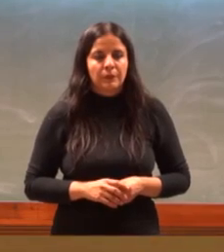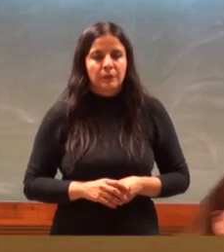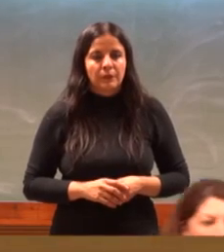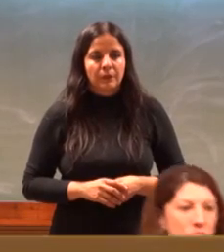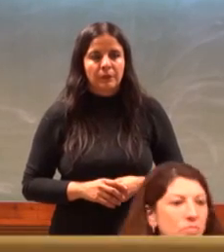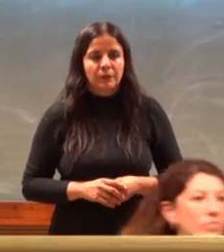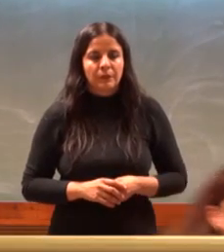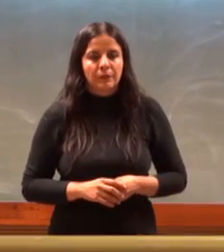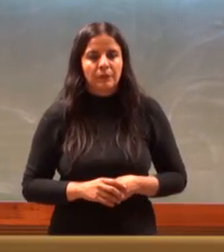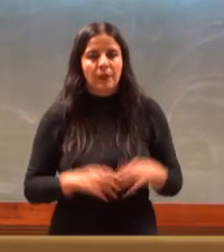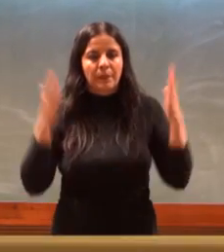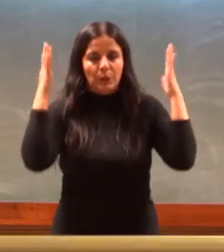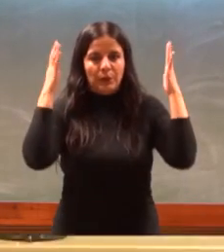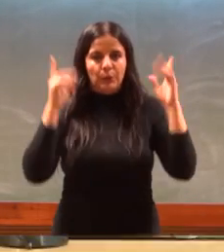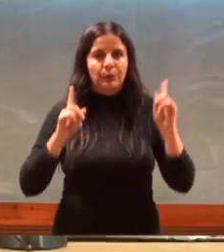continuar